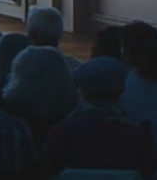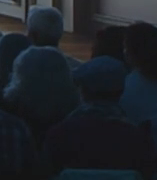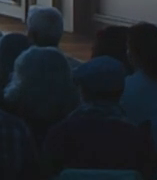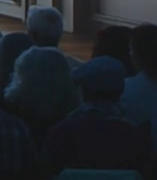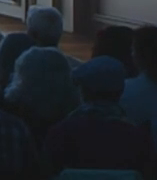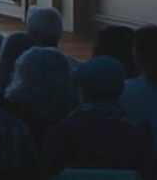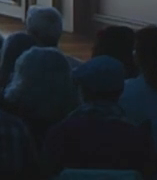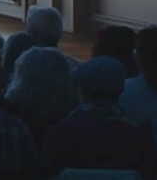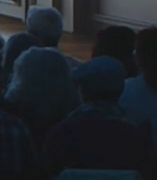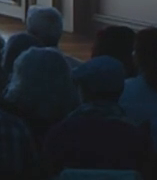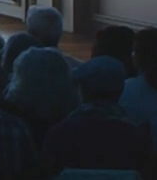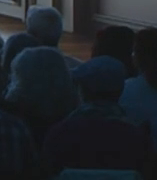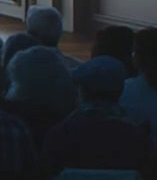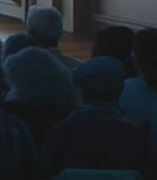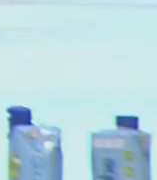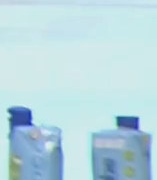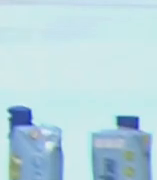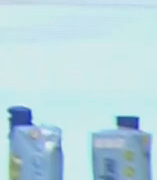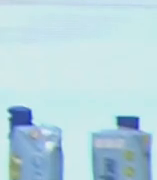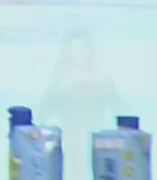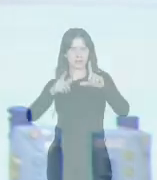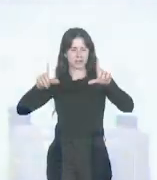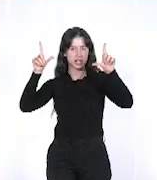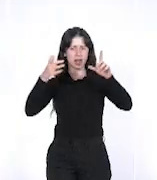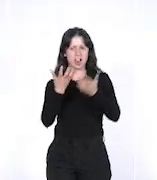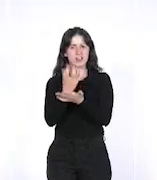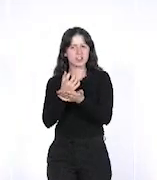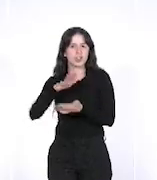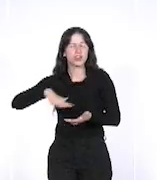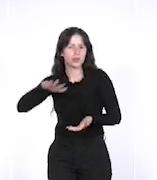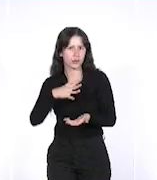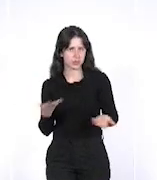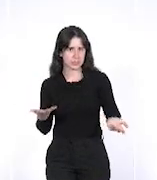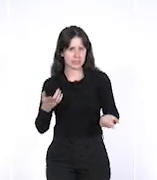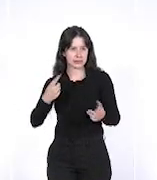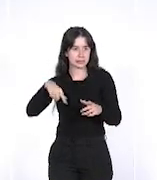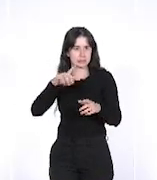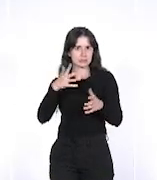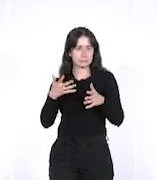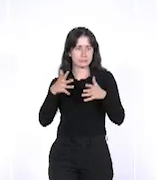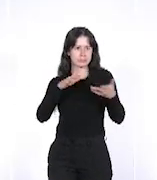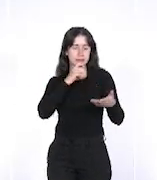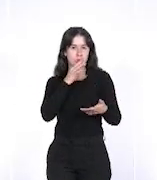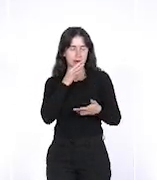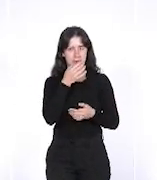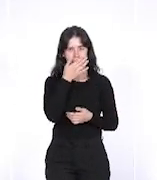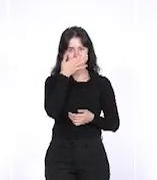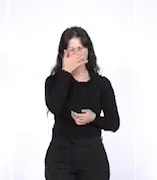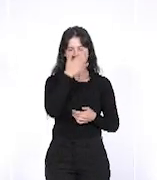descargar las infografías es que vamos s sincronizados entonces